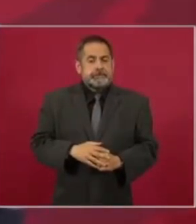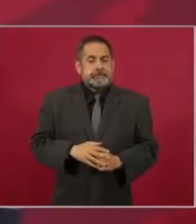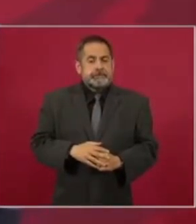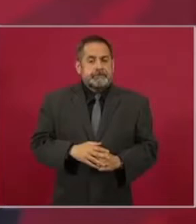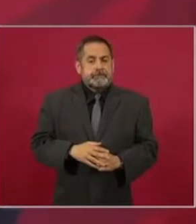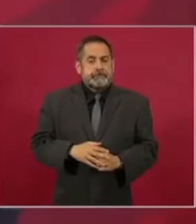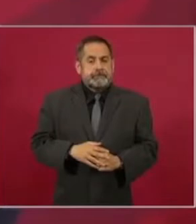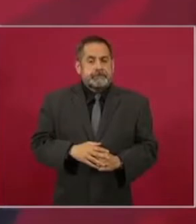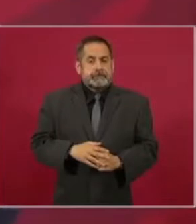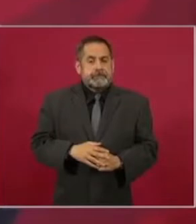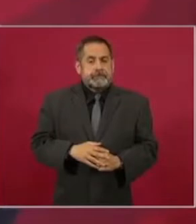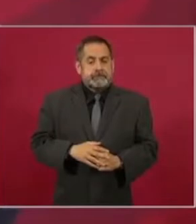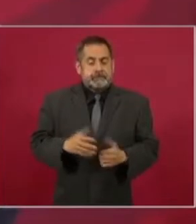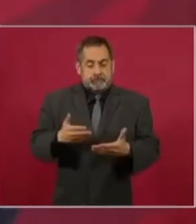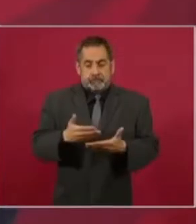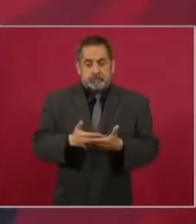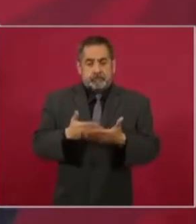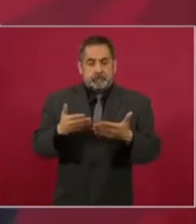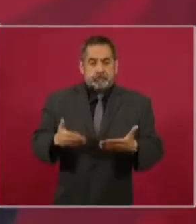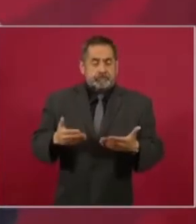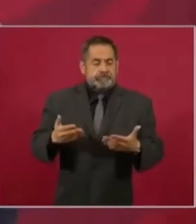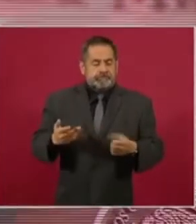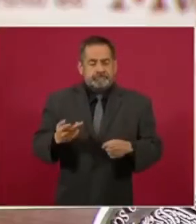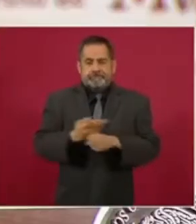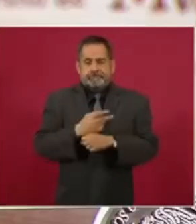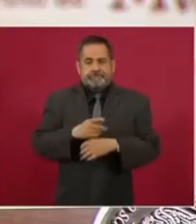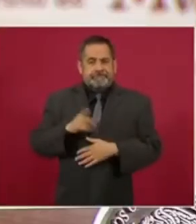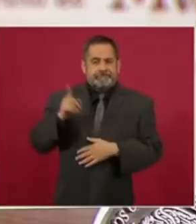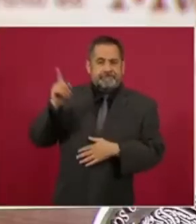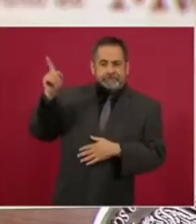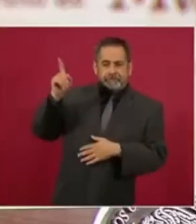la invasión de Rusia a Ucrania,